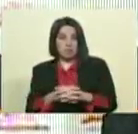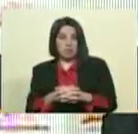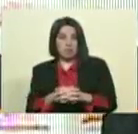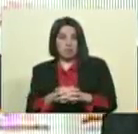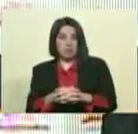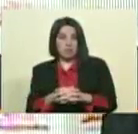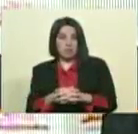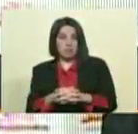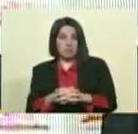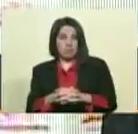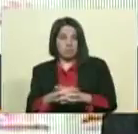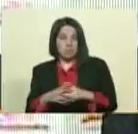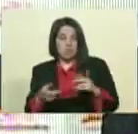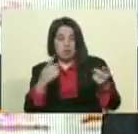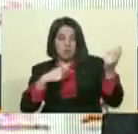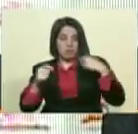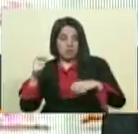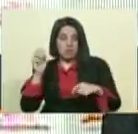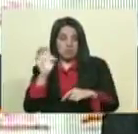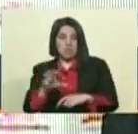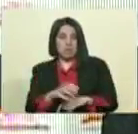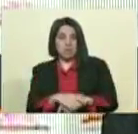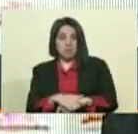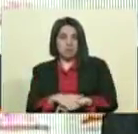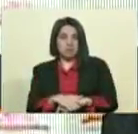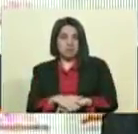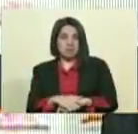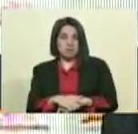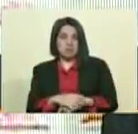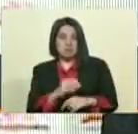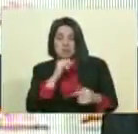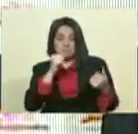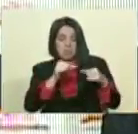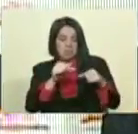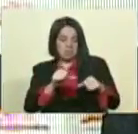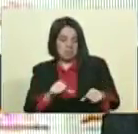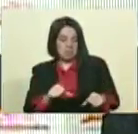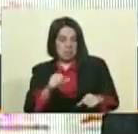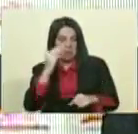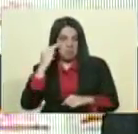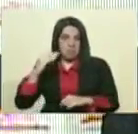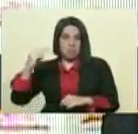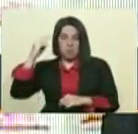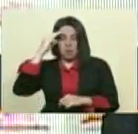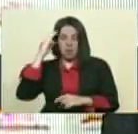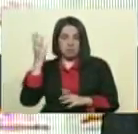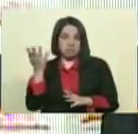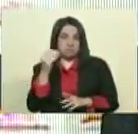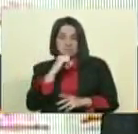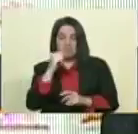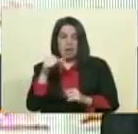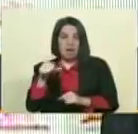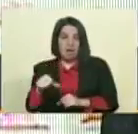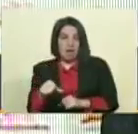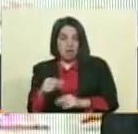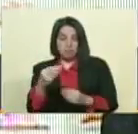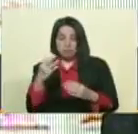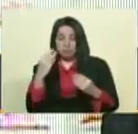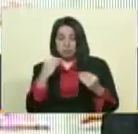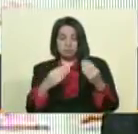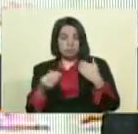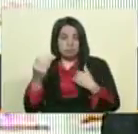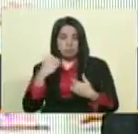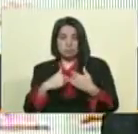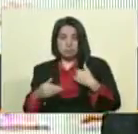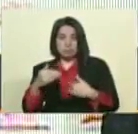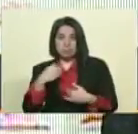desastre, una vendepatria, y haya destruido la moral y la capacidad de acción del Ministerio Público y le haya hecho tanto daño a la vida